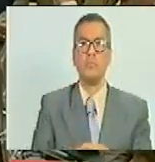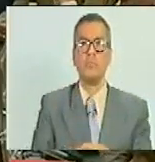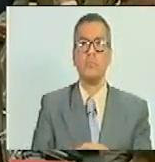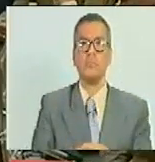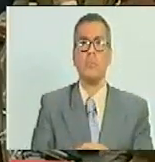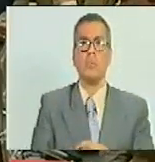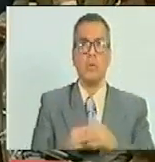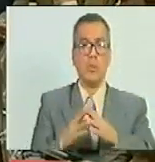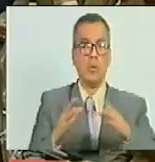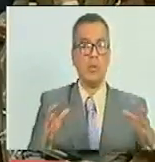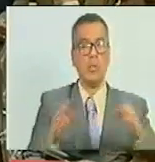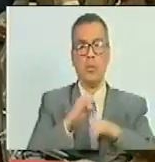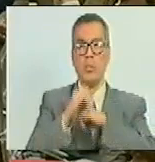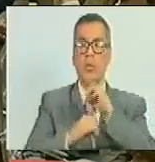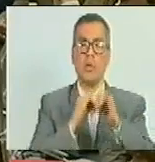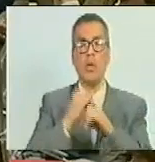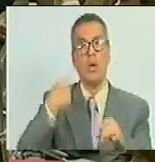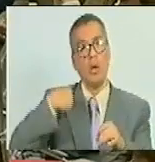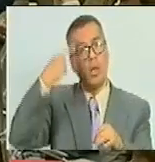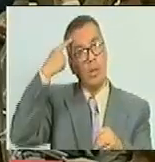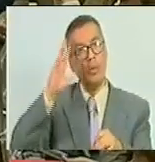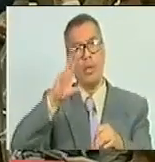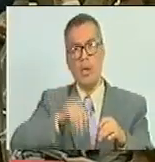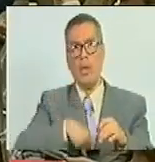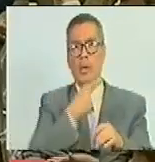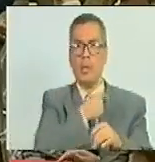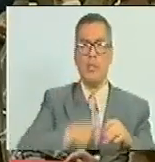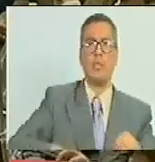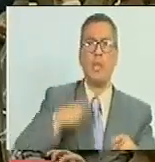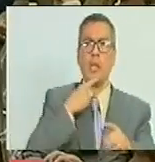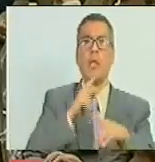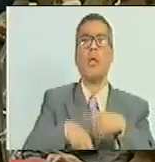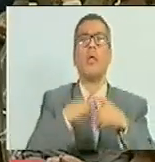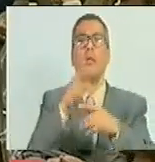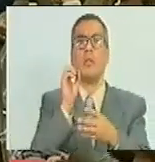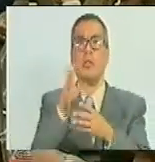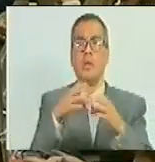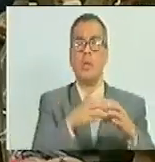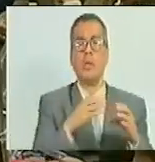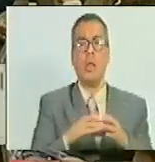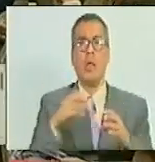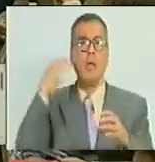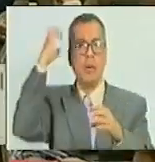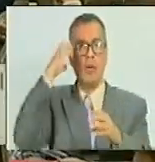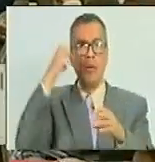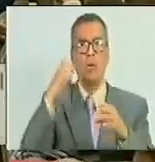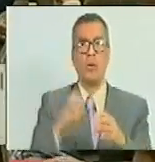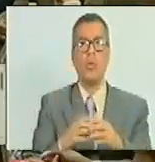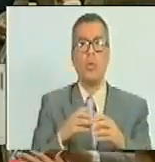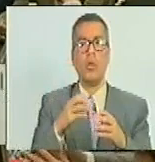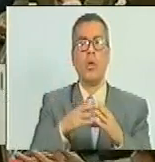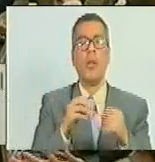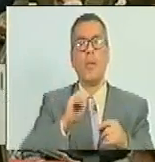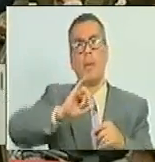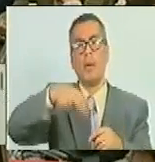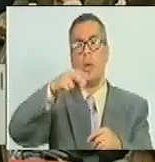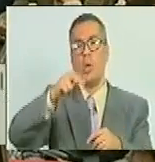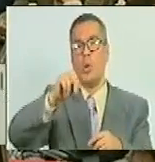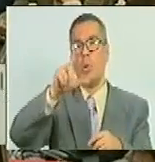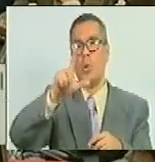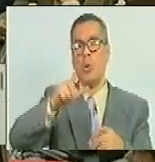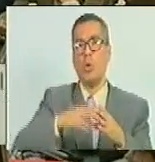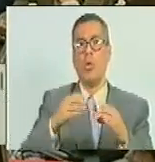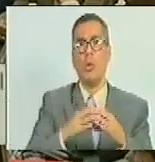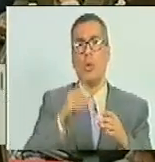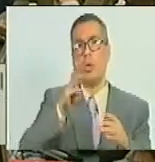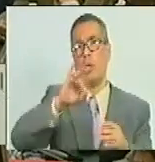en el contexto internacional. Ojalá pudiera el presidente Maduro también estar en la próxima cumbre Unión Europea-CELAC que se va a producir en el mes de julio en la ciudad